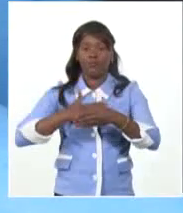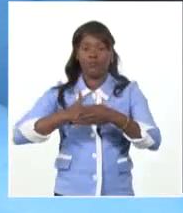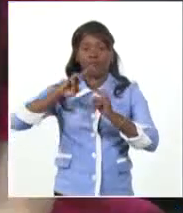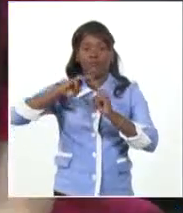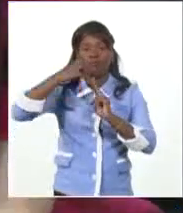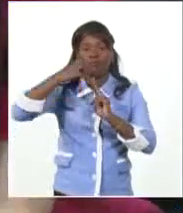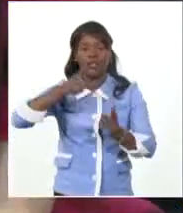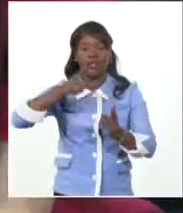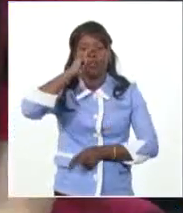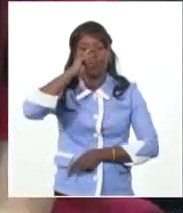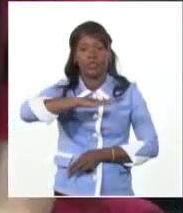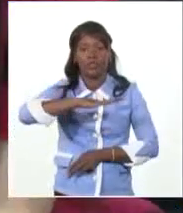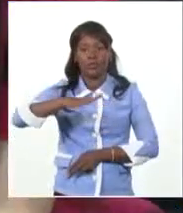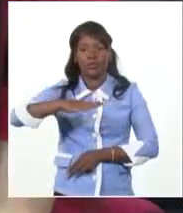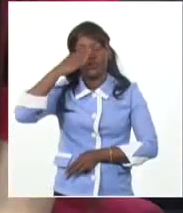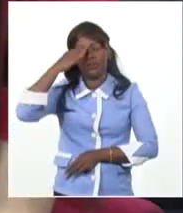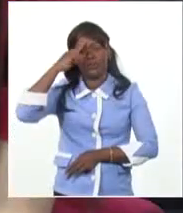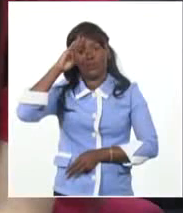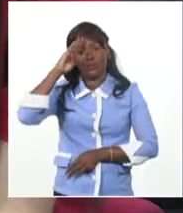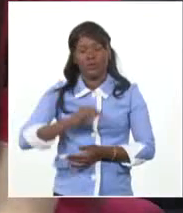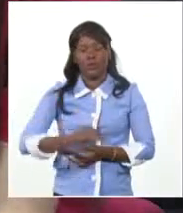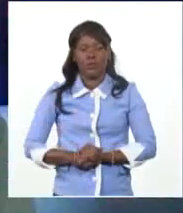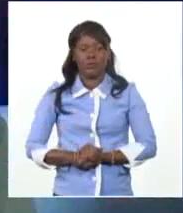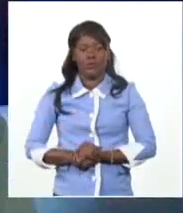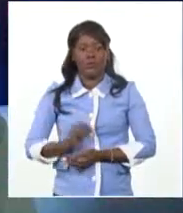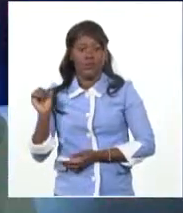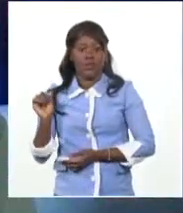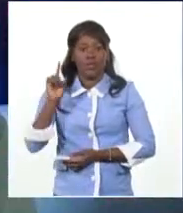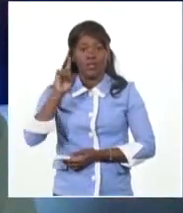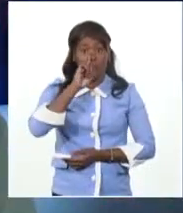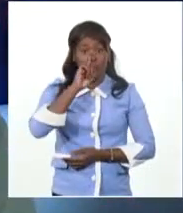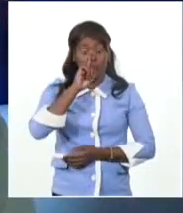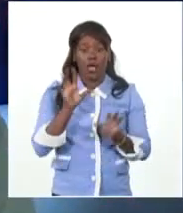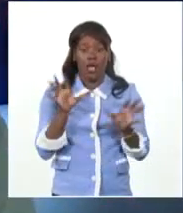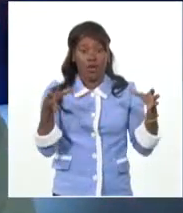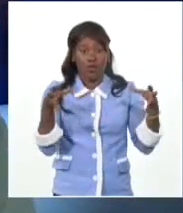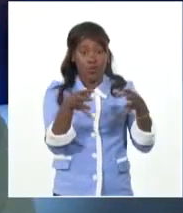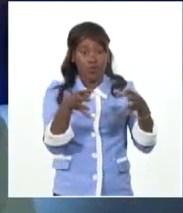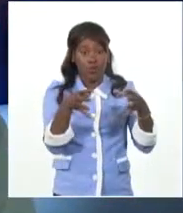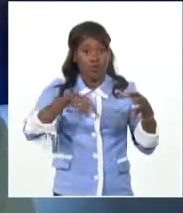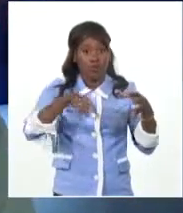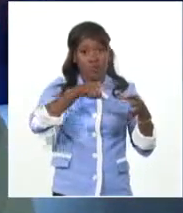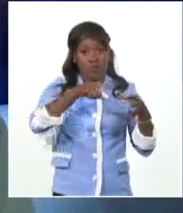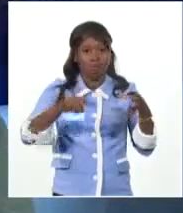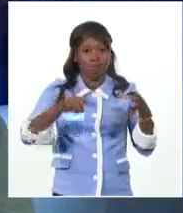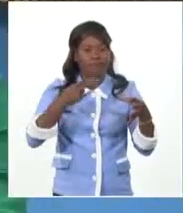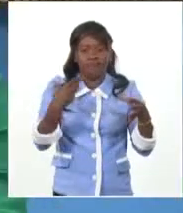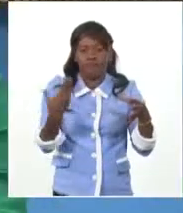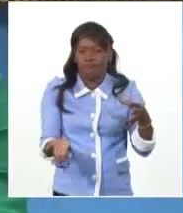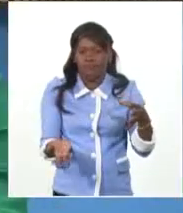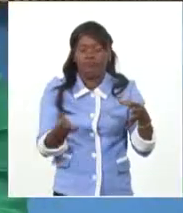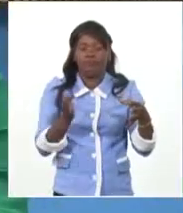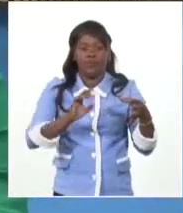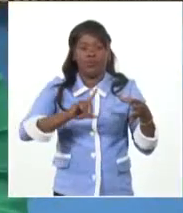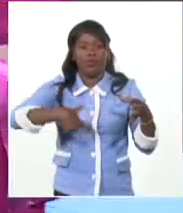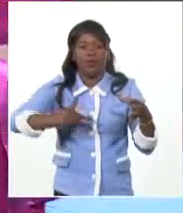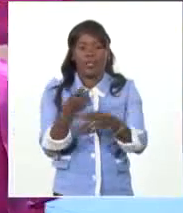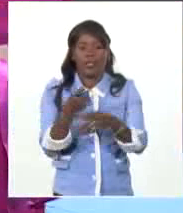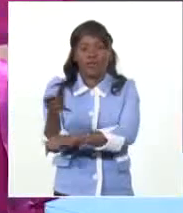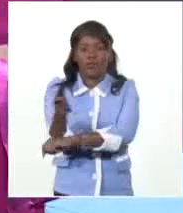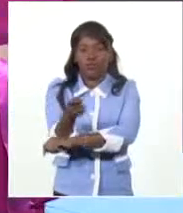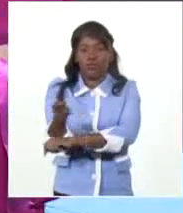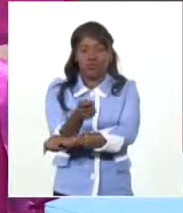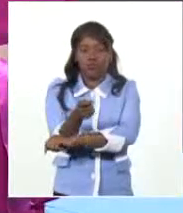Cuba al retomar las sesiones del laboratorio teatral agrupación escénica realiza un aporte significativo a la formación de actores